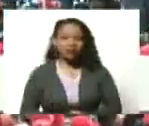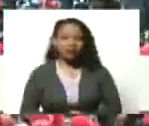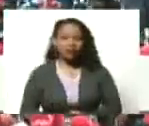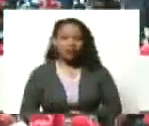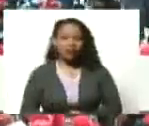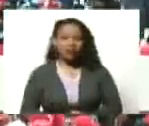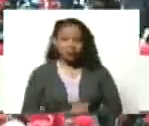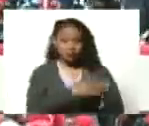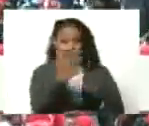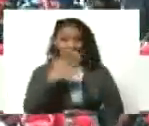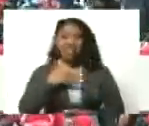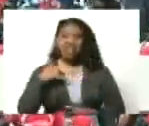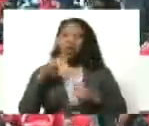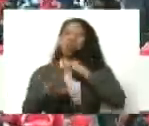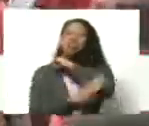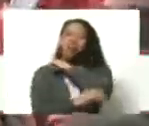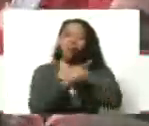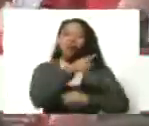Es como que hicieron trampa.